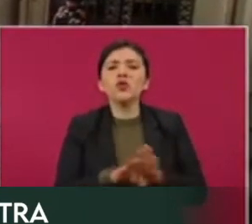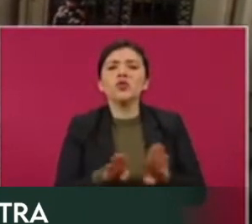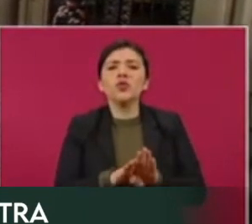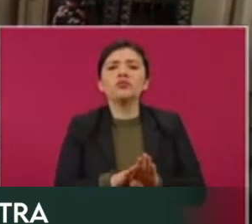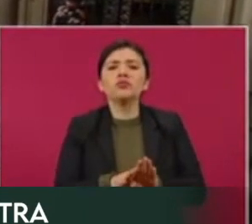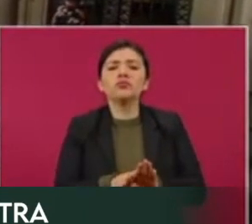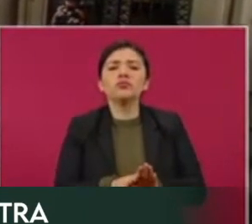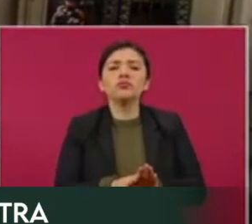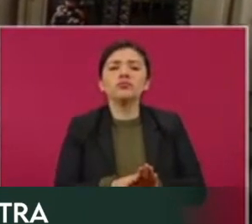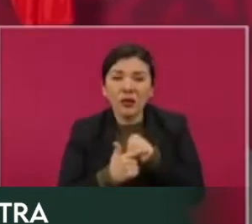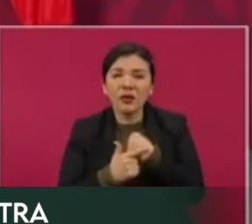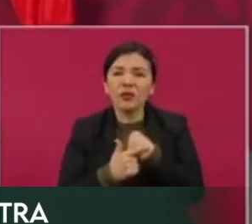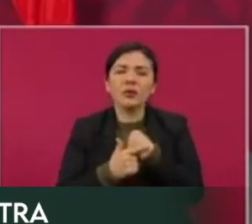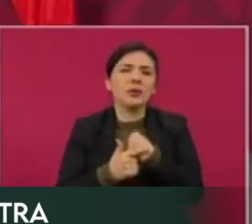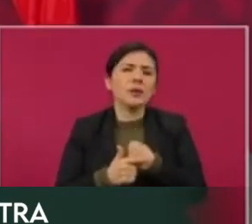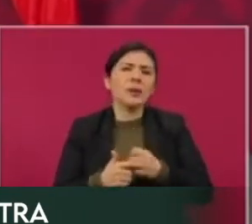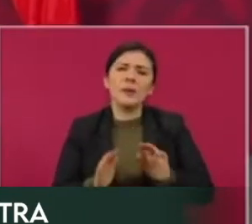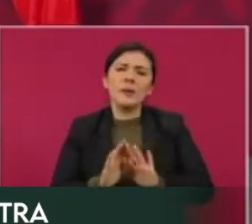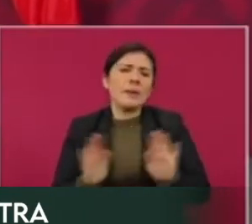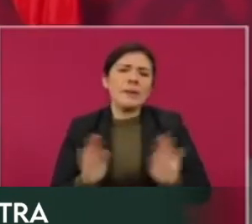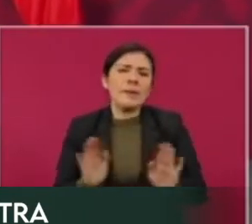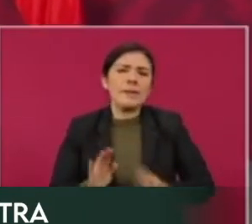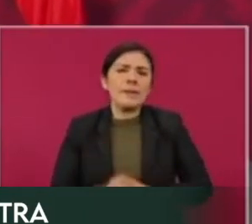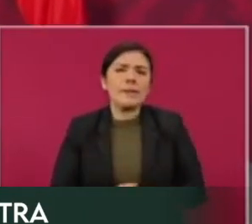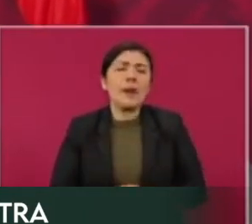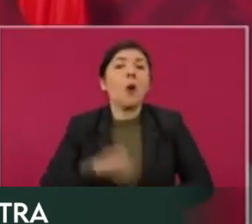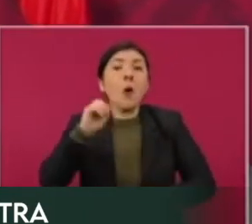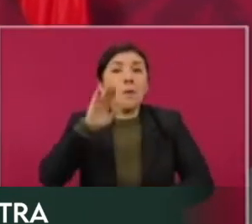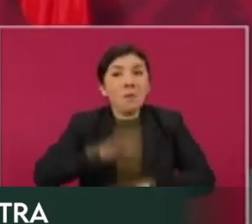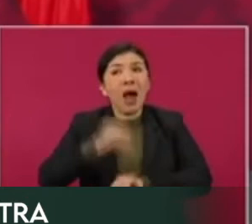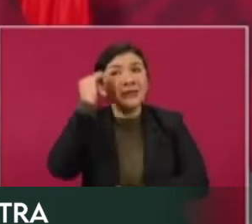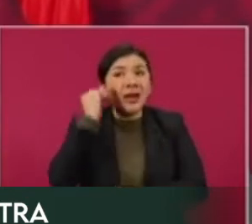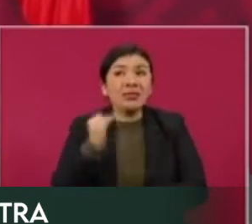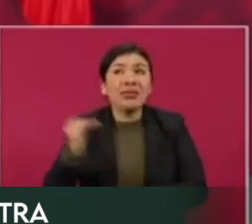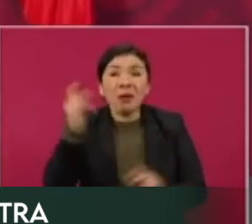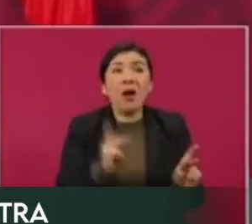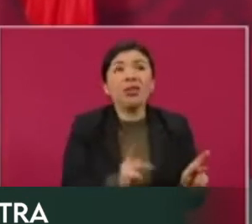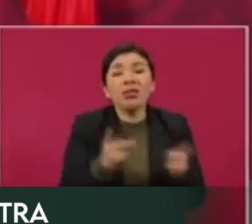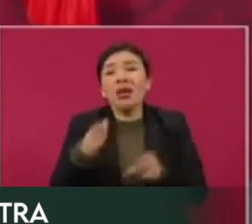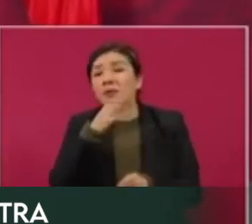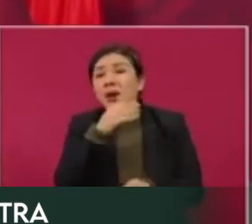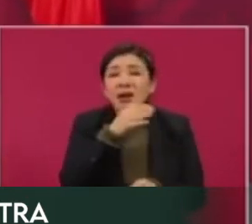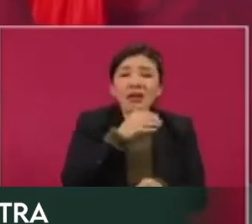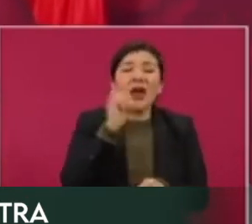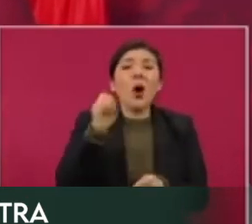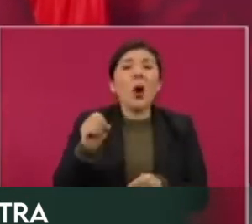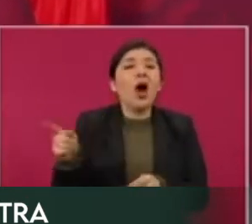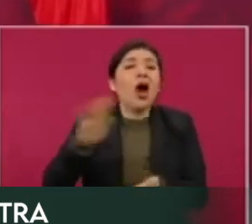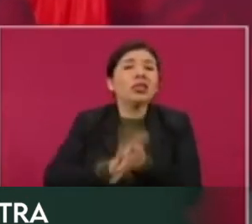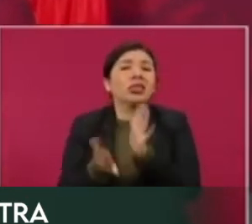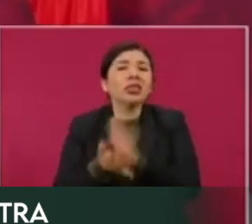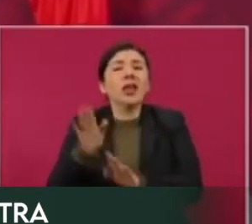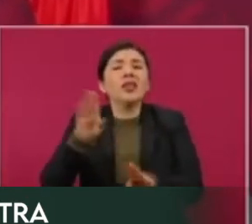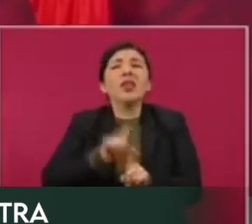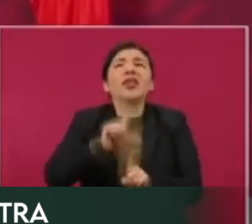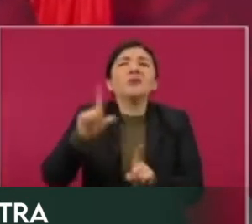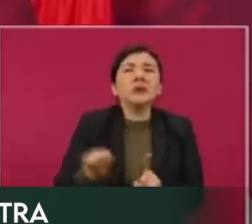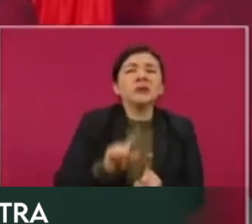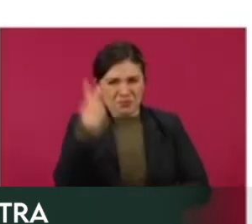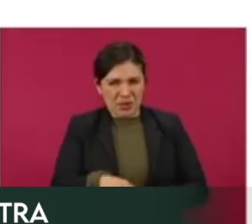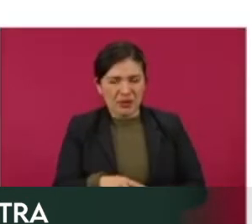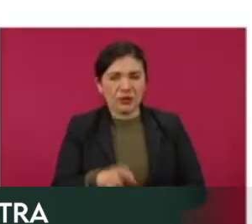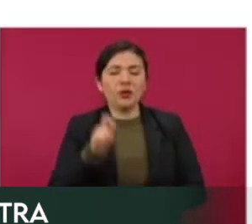10º sitio de la lista de países por el número de dosis aplicadas. En conferencia de prensa matutina insistió en llamar a las personas a